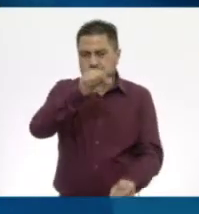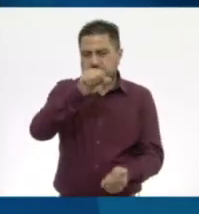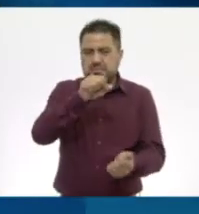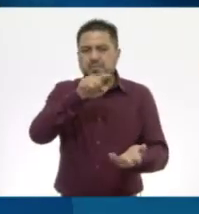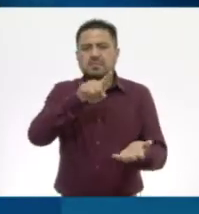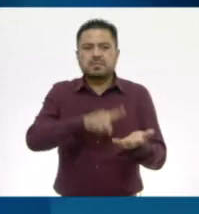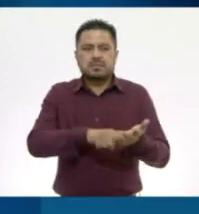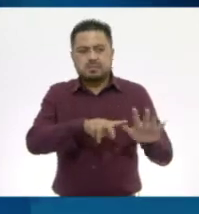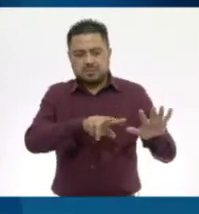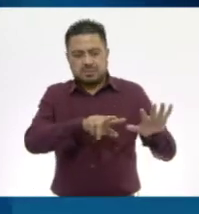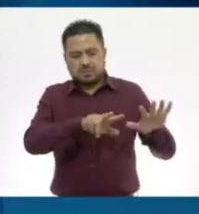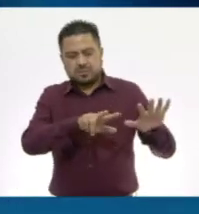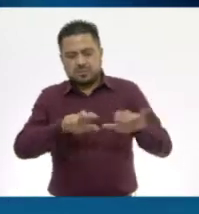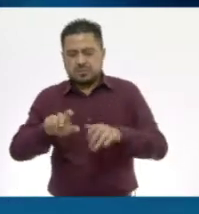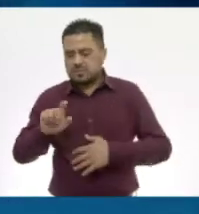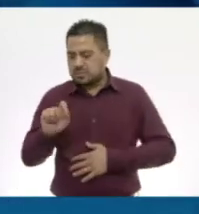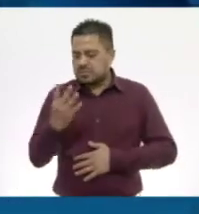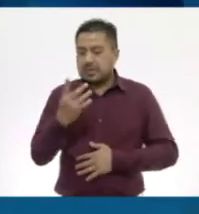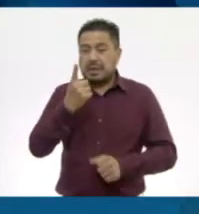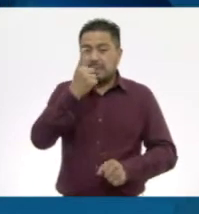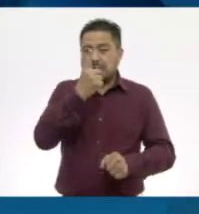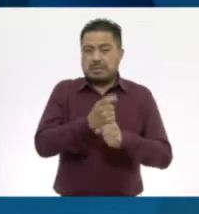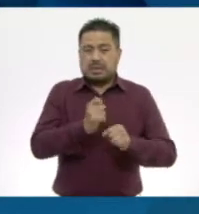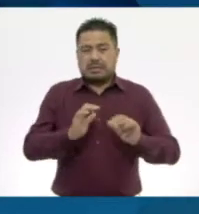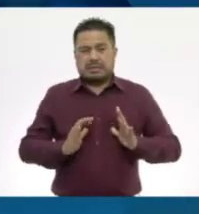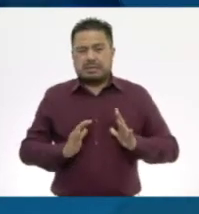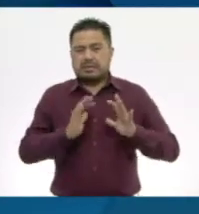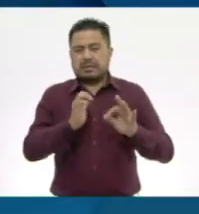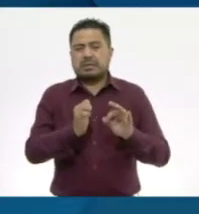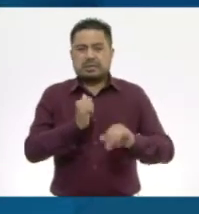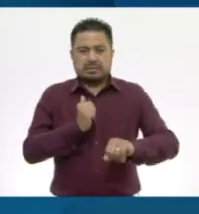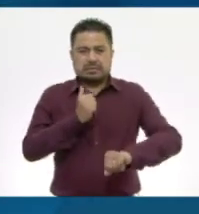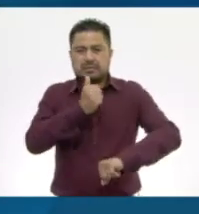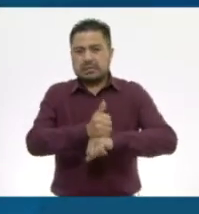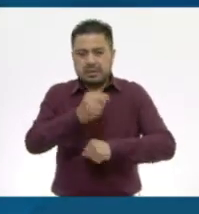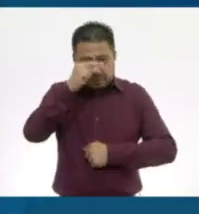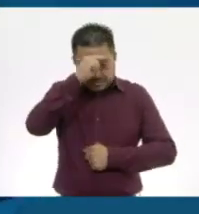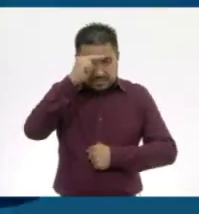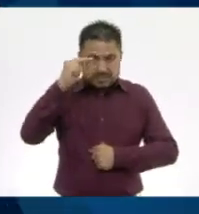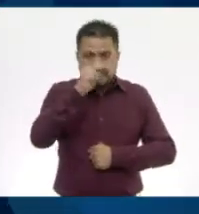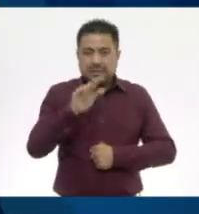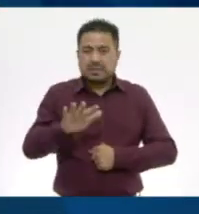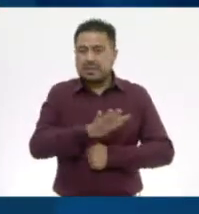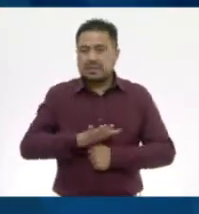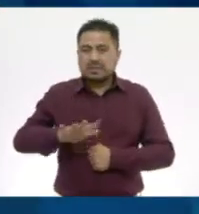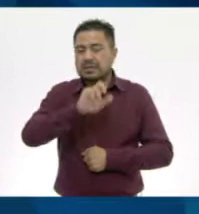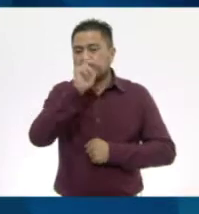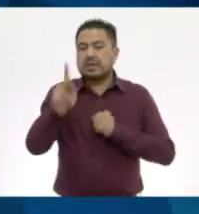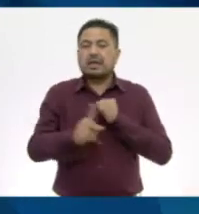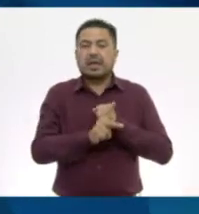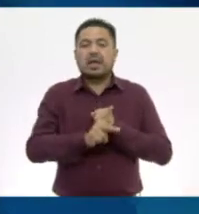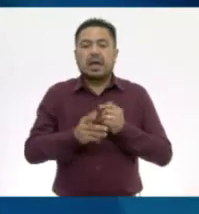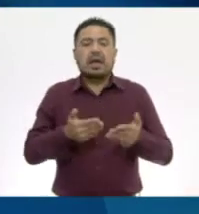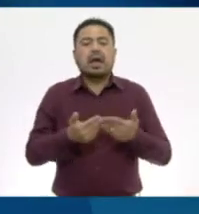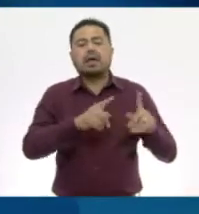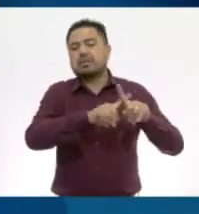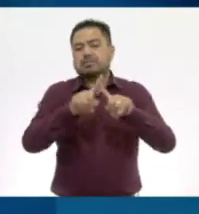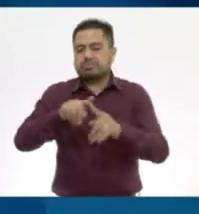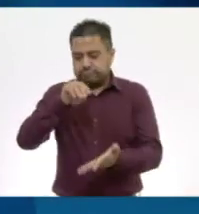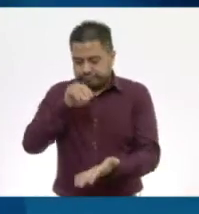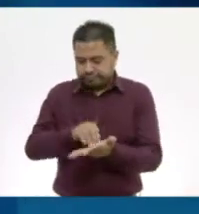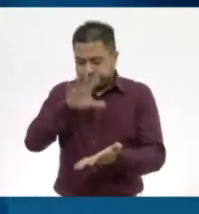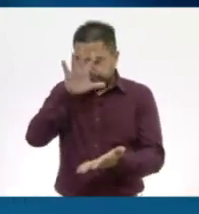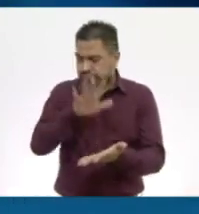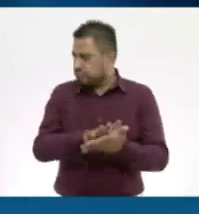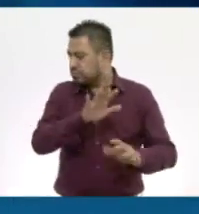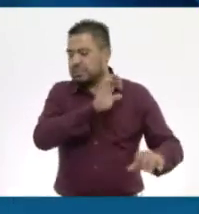de 1824, que fue la primera constitución mexicana, republicana, tiene diversos antecedentes,